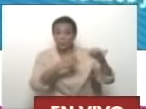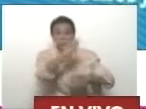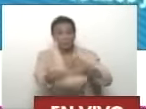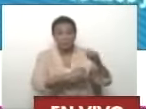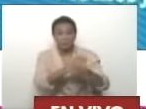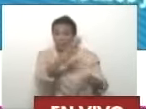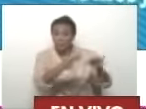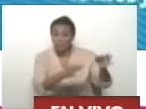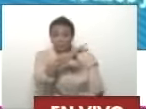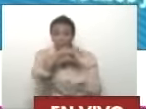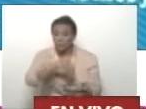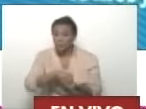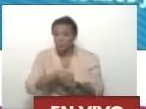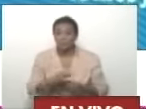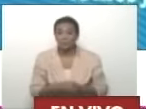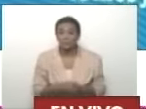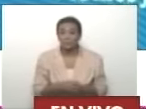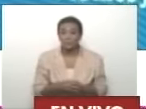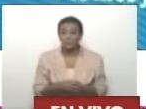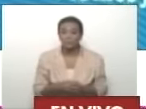obligatoriedad.